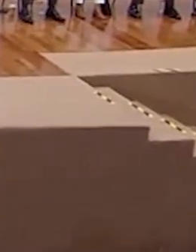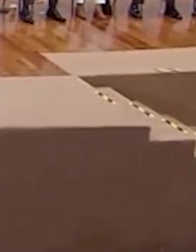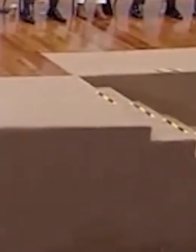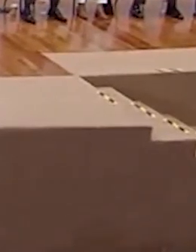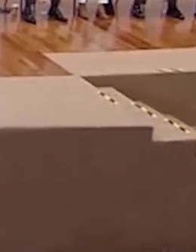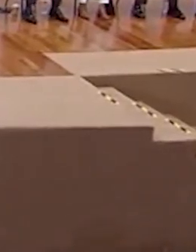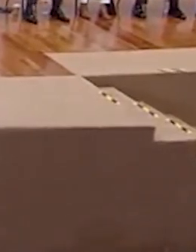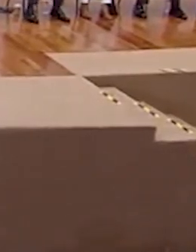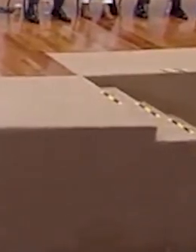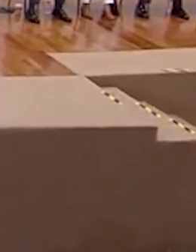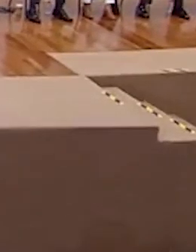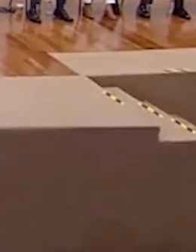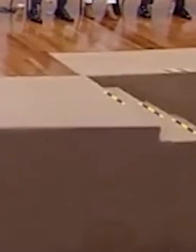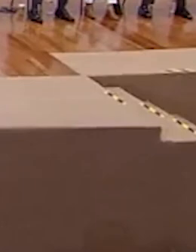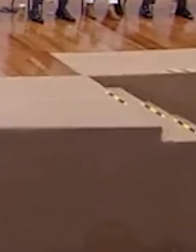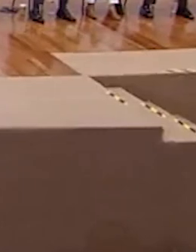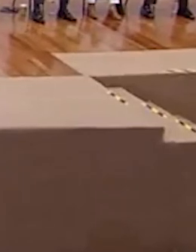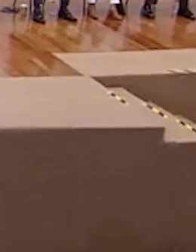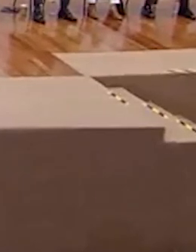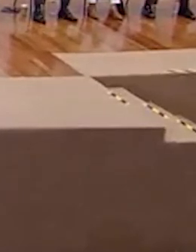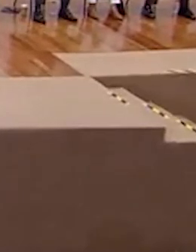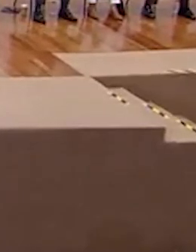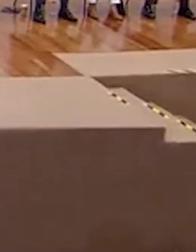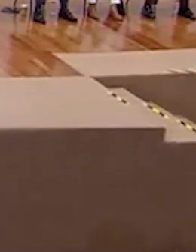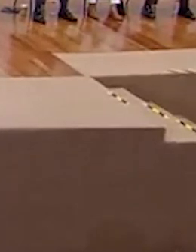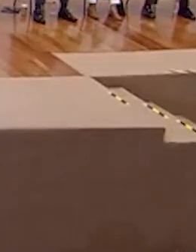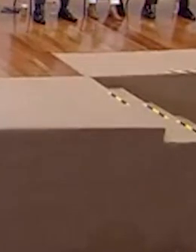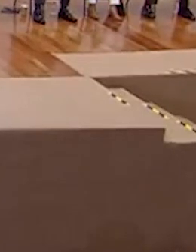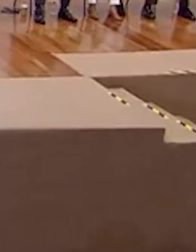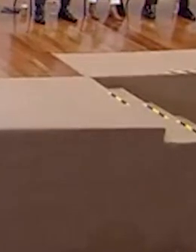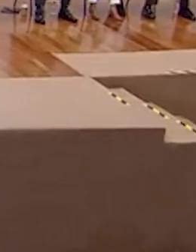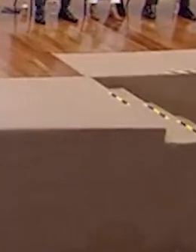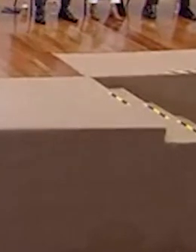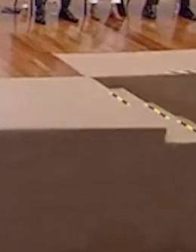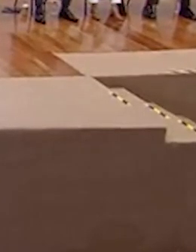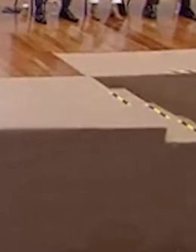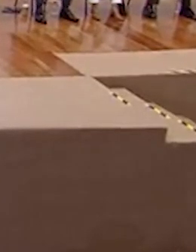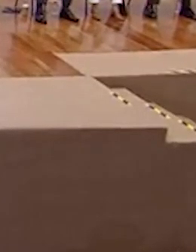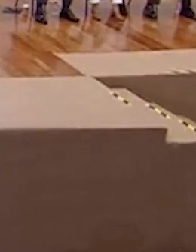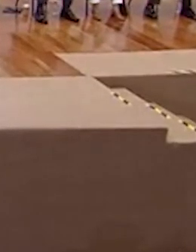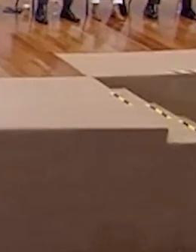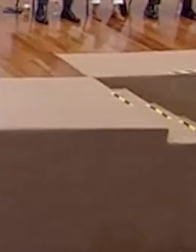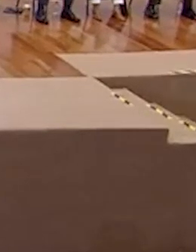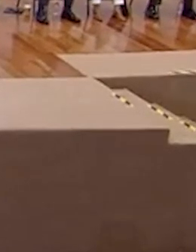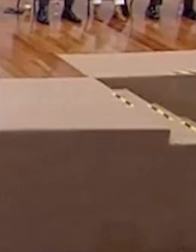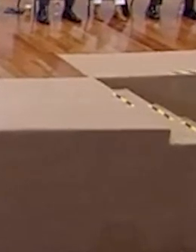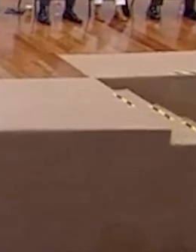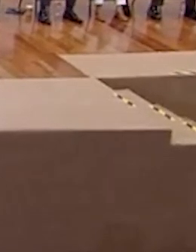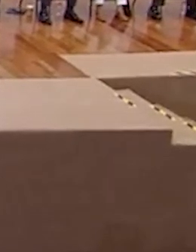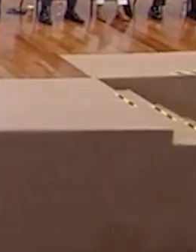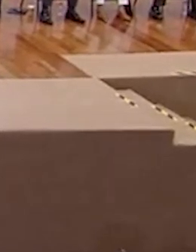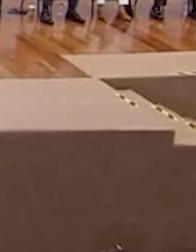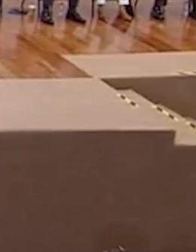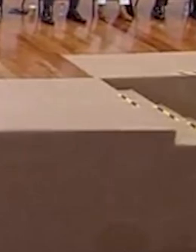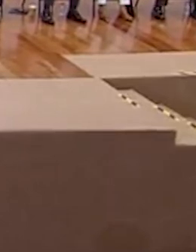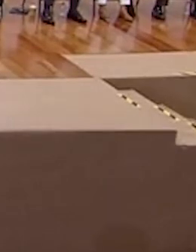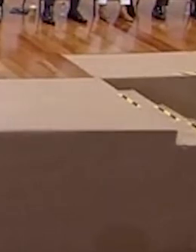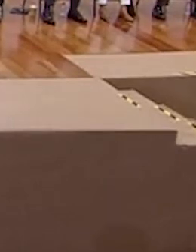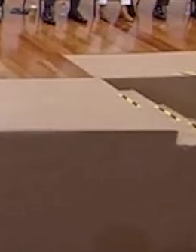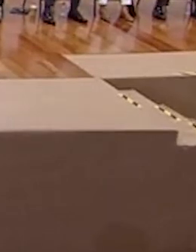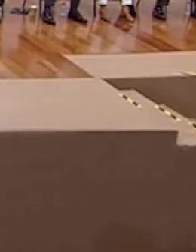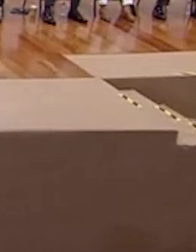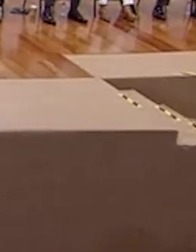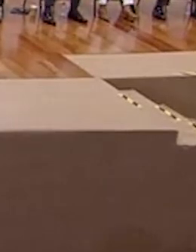Gracias. Con su permiso, señor presidente, secretaria Rosa Isela Rodríguez, secretarios, vamos a dar cuenta del informe de